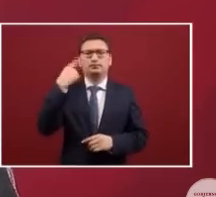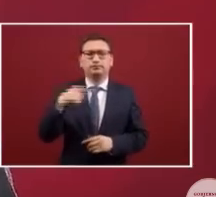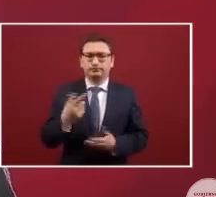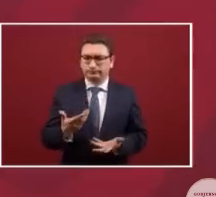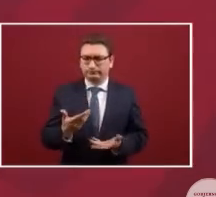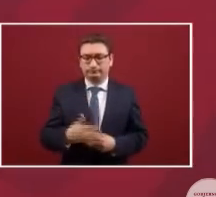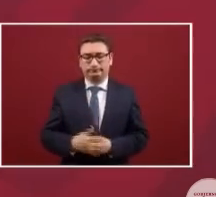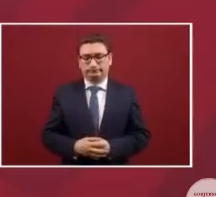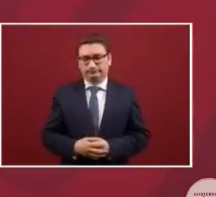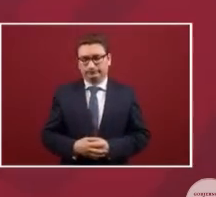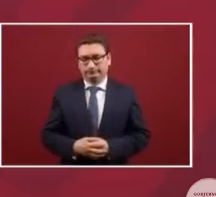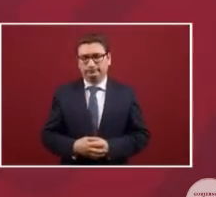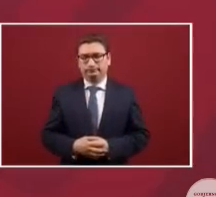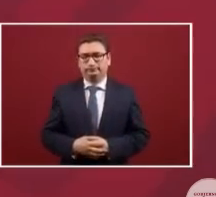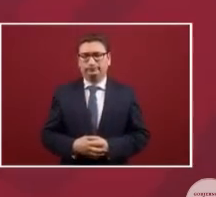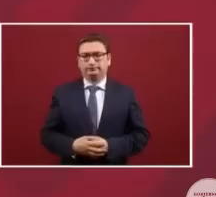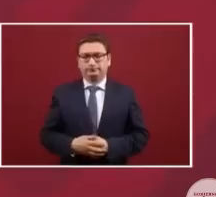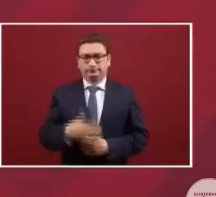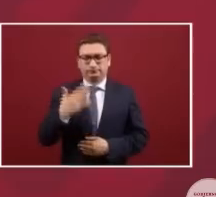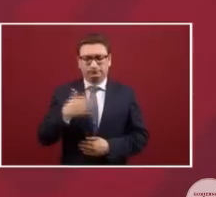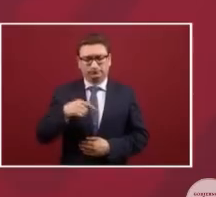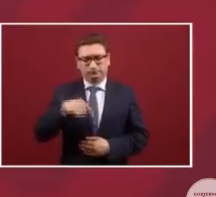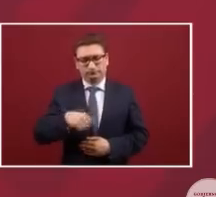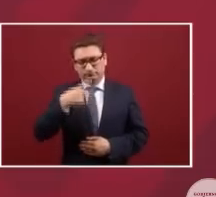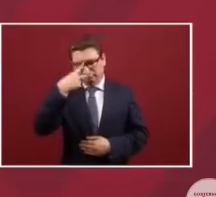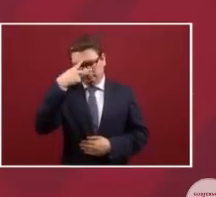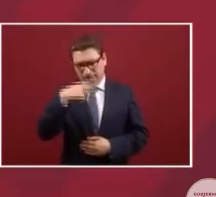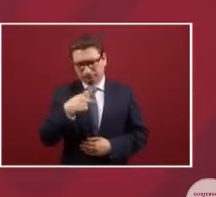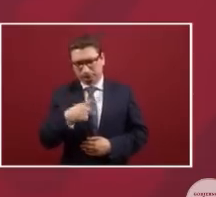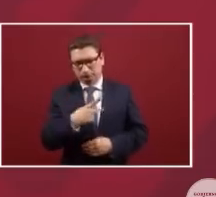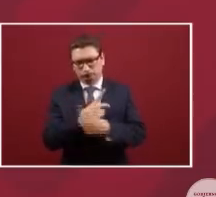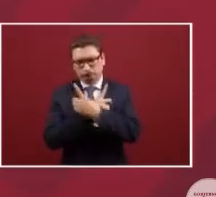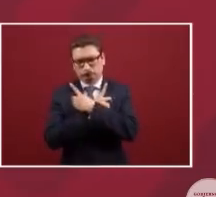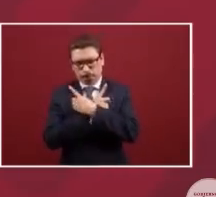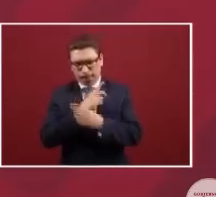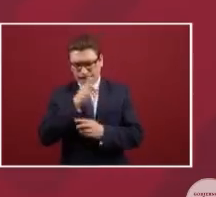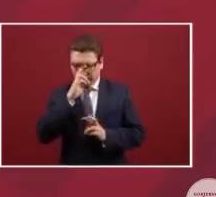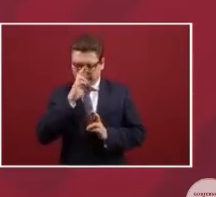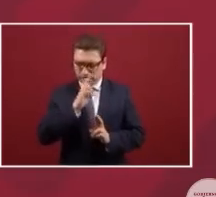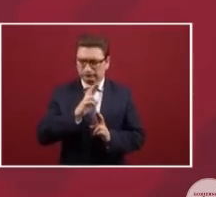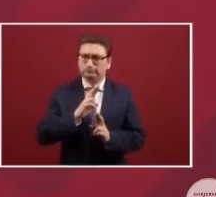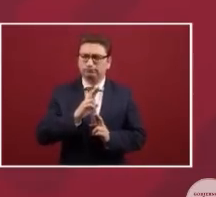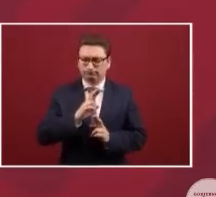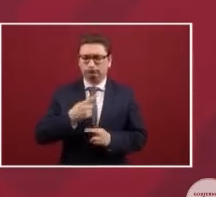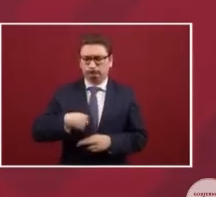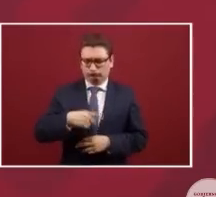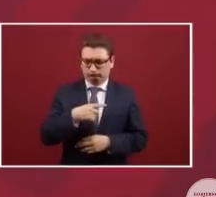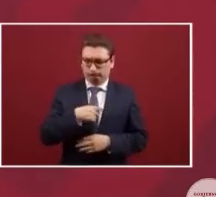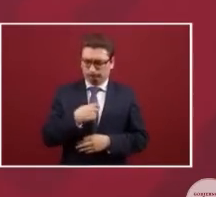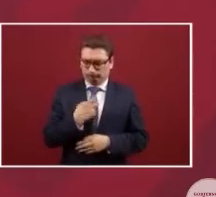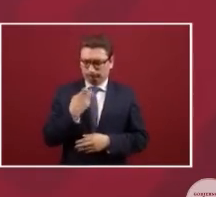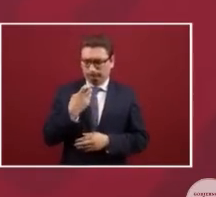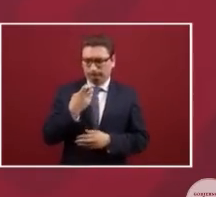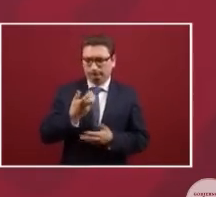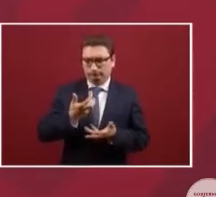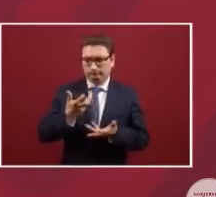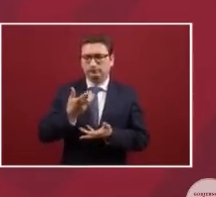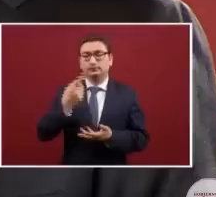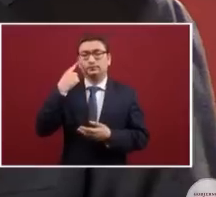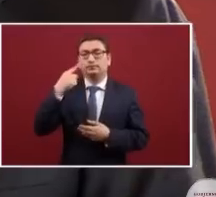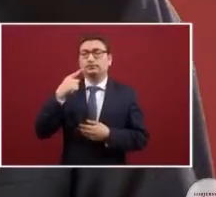defender la dignidad de México y en favor de la